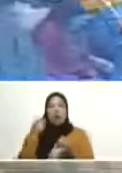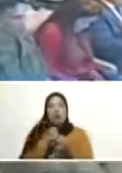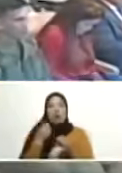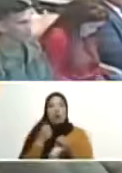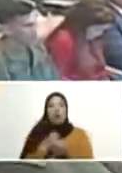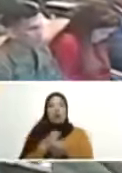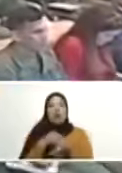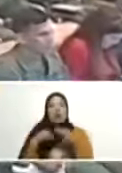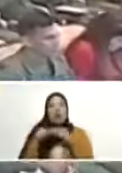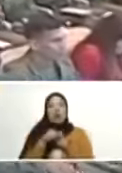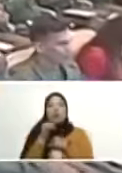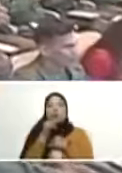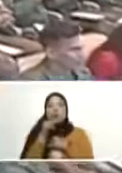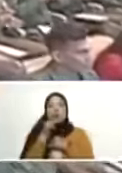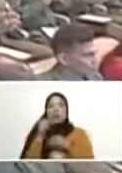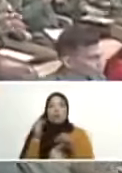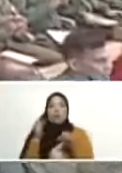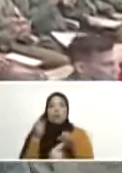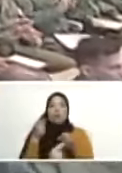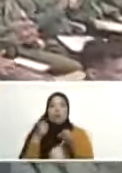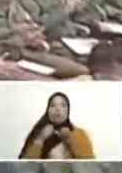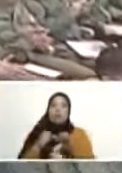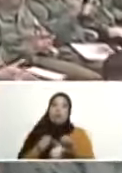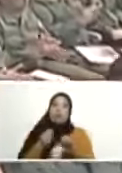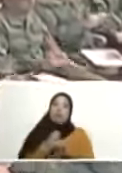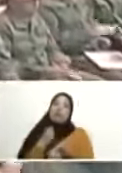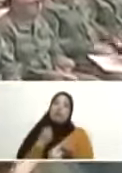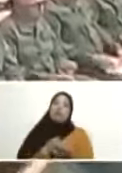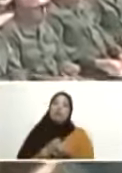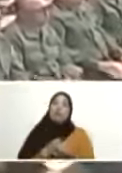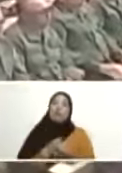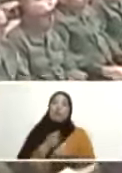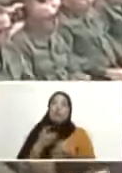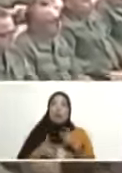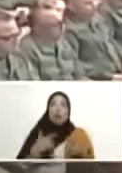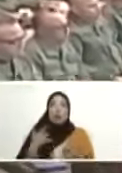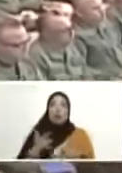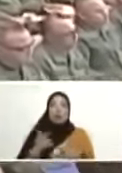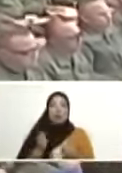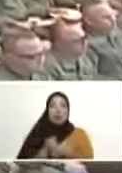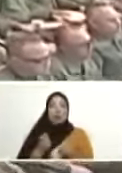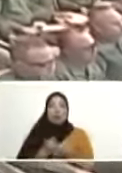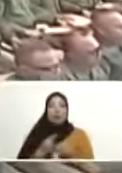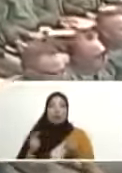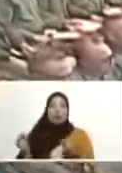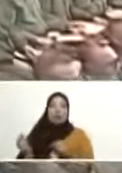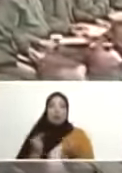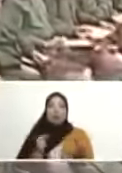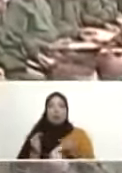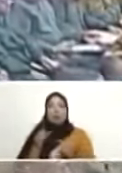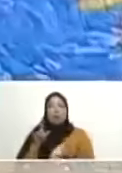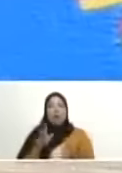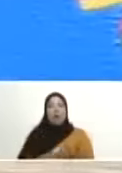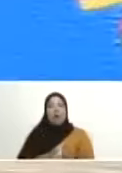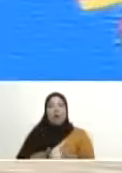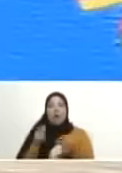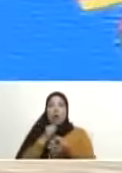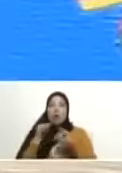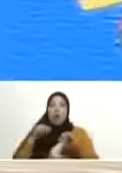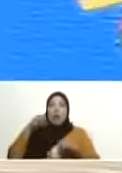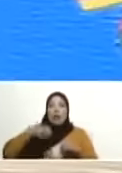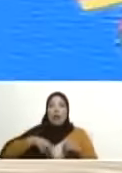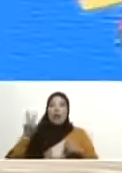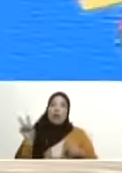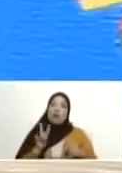obliga que si se tomara la opción de la Corte tiene que ser firmado y aprobado por el Estado